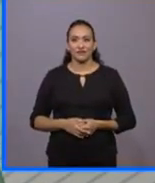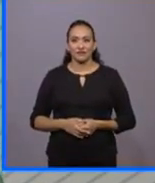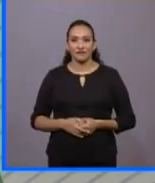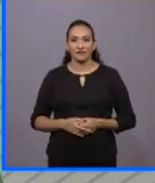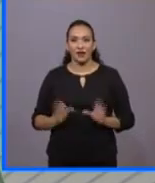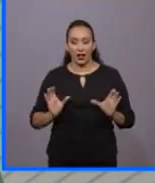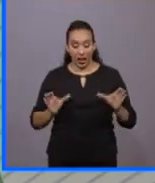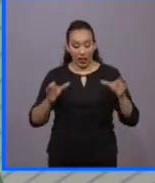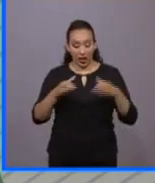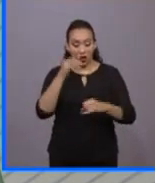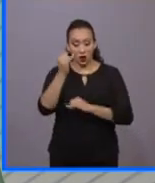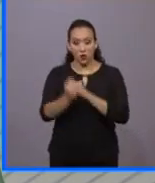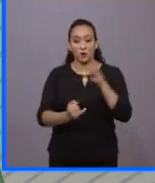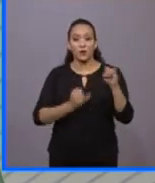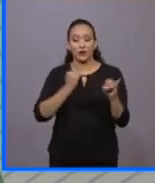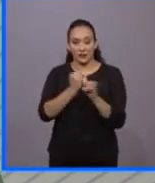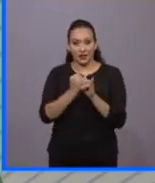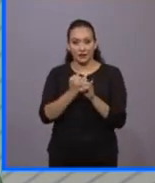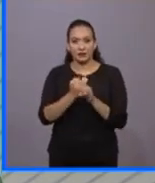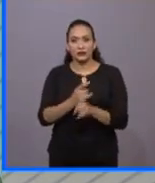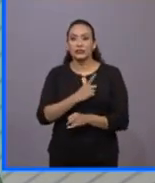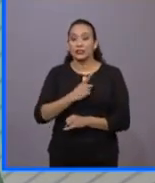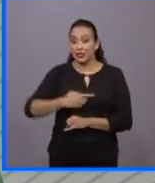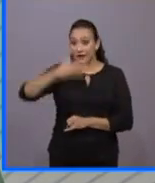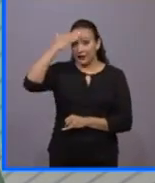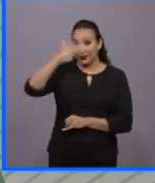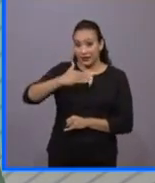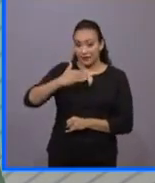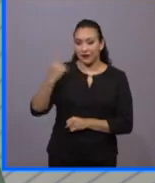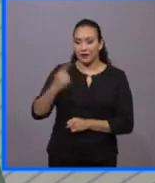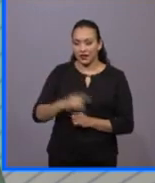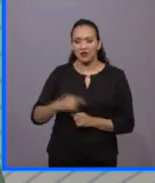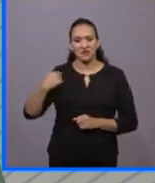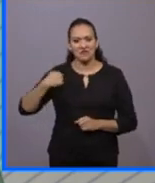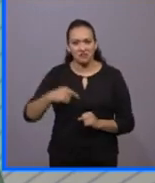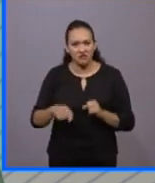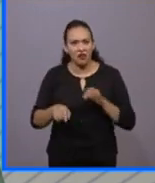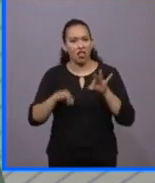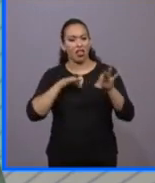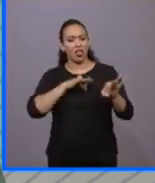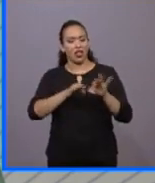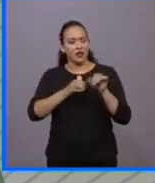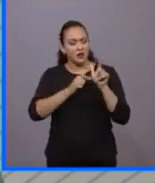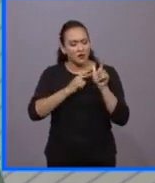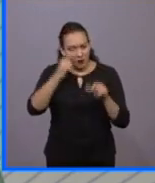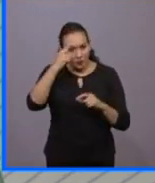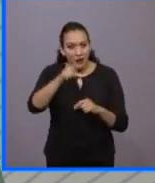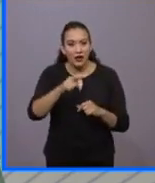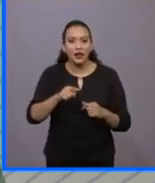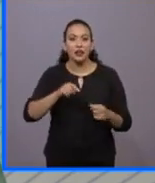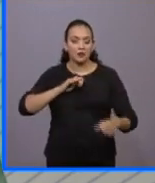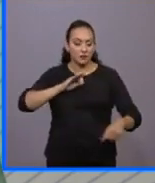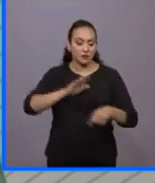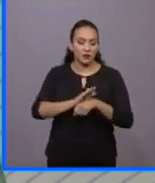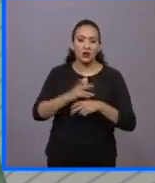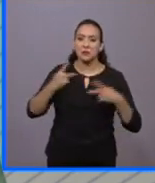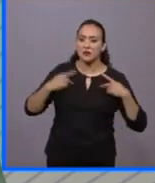La comunidad internacional debe saber que continuaremos con la defensa de nuestra